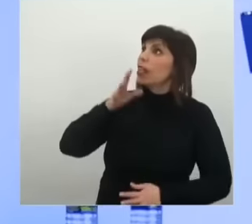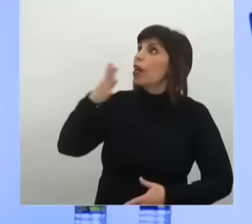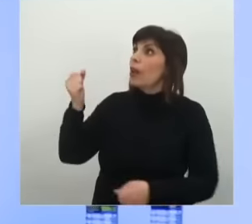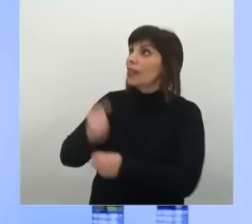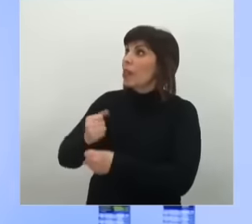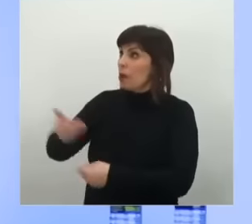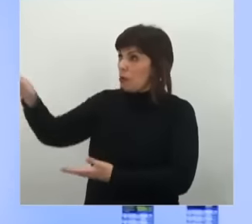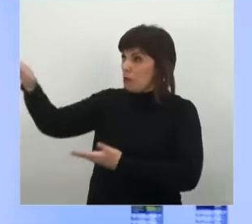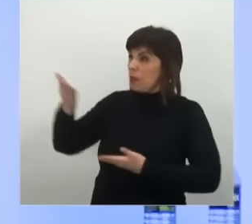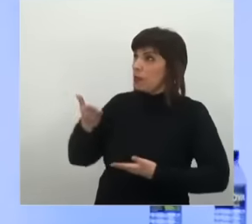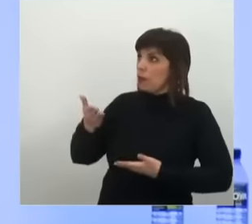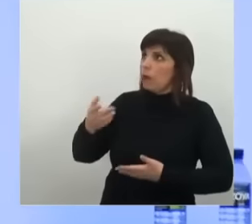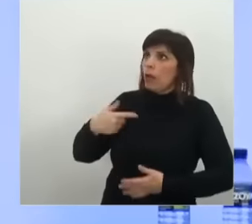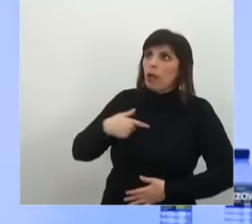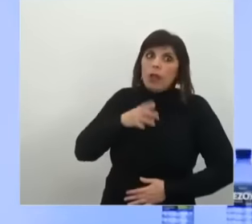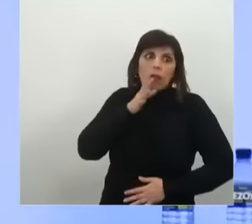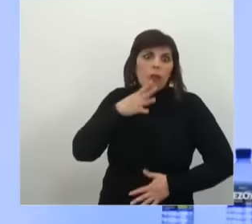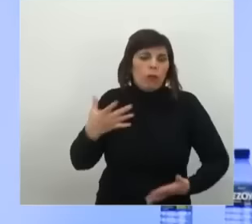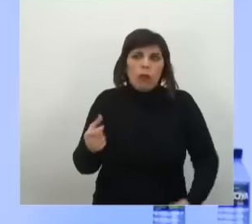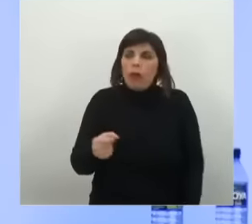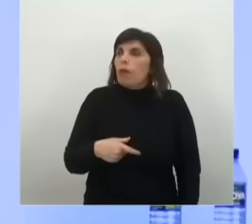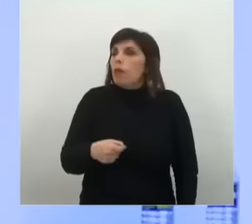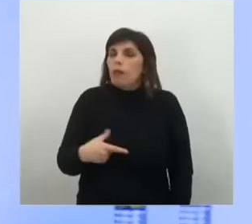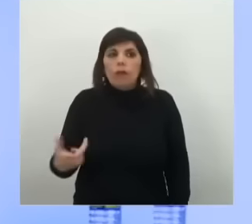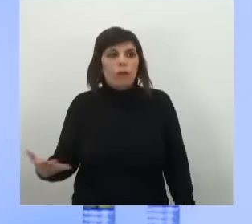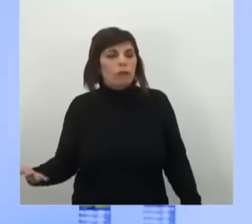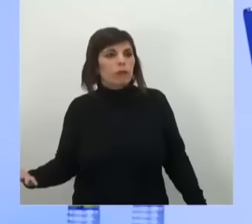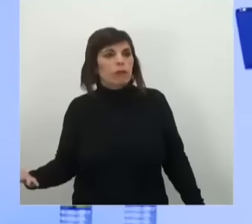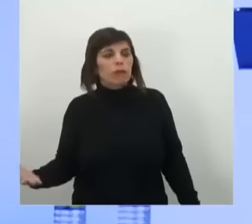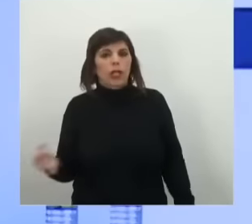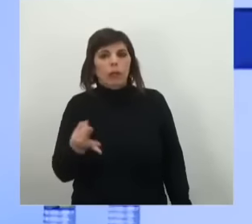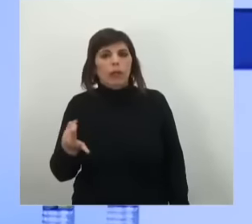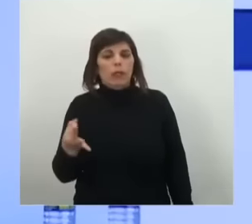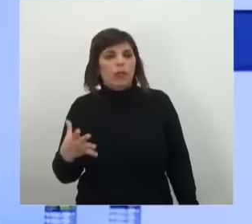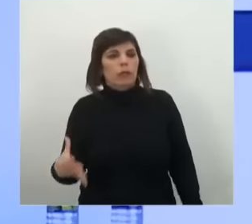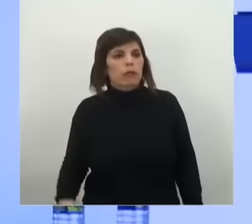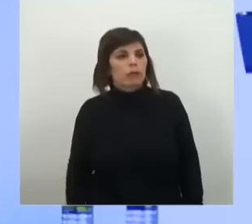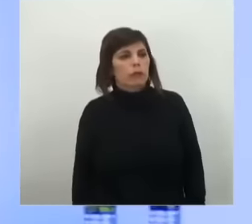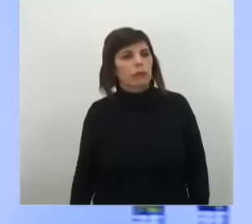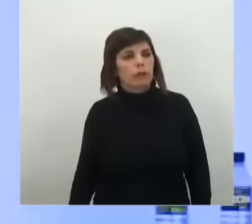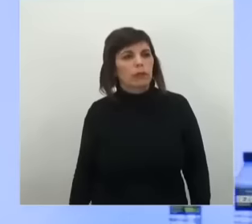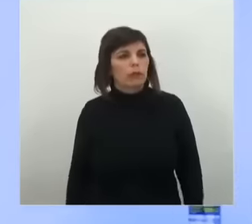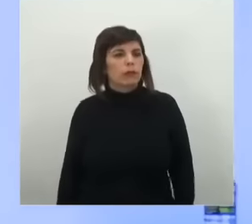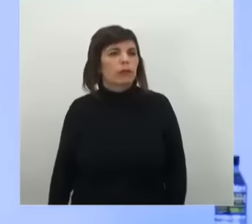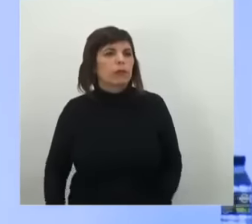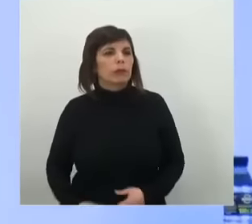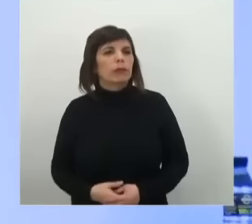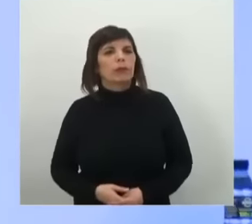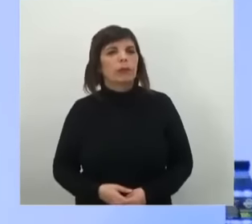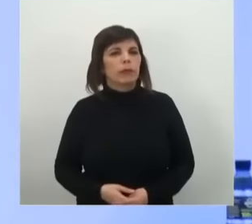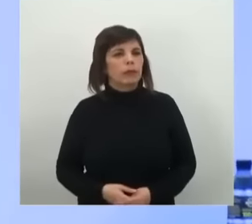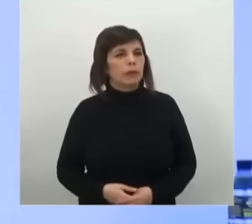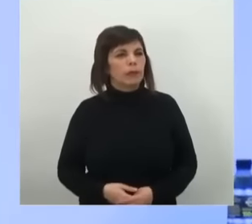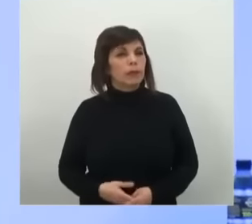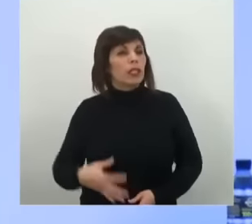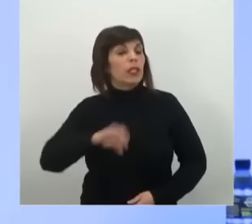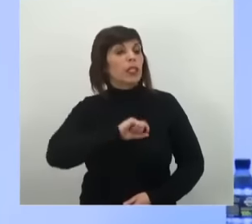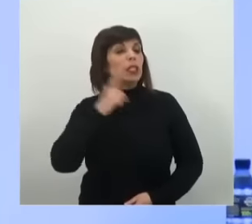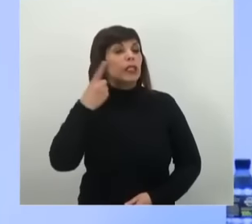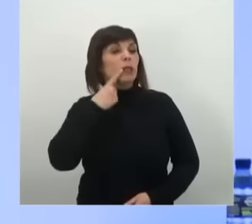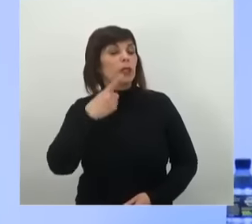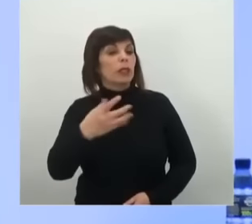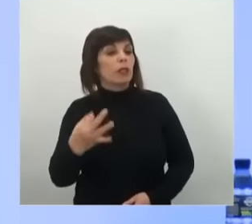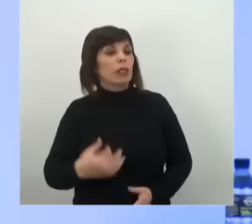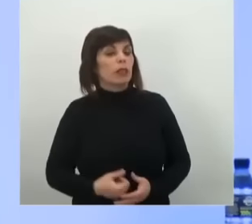trabajo y me metiste en una deuda O sea qué pasa salgo de esta y me meto honesta y sabes lo que me dijo el señor